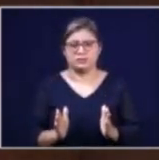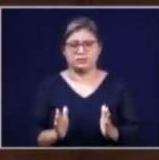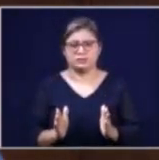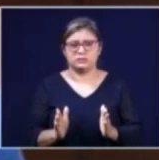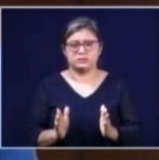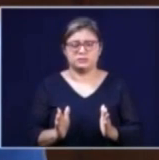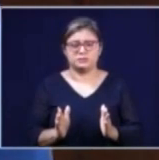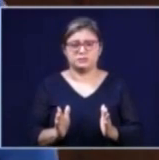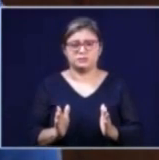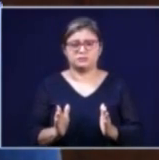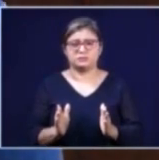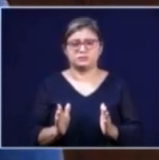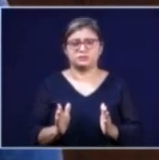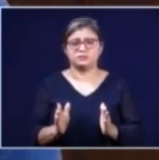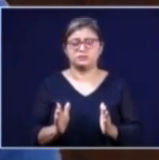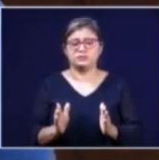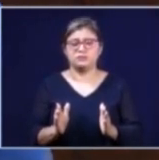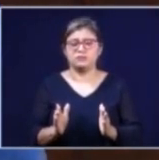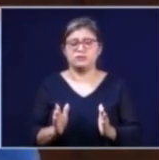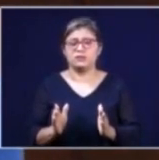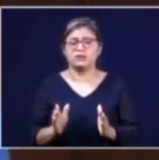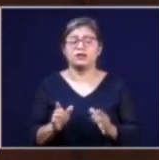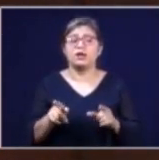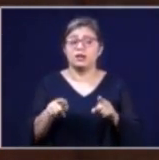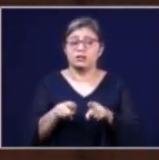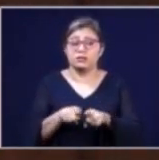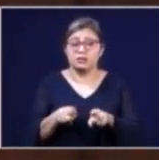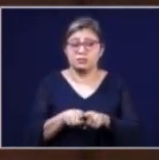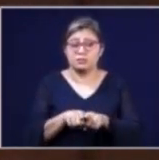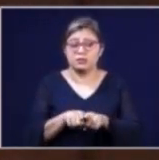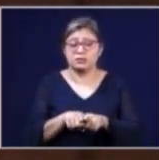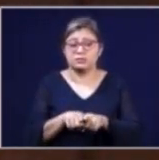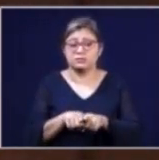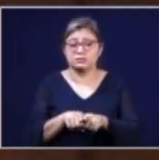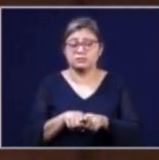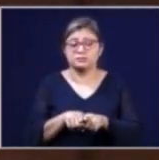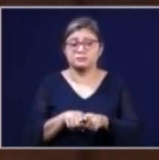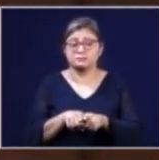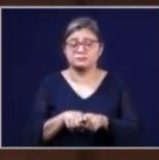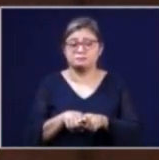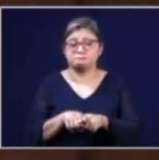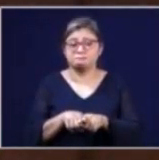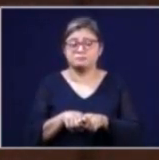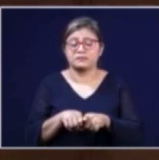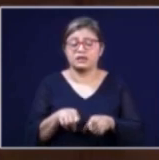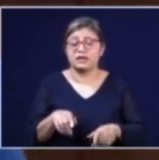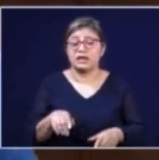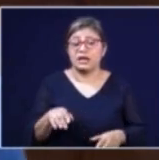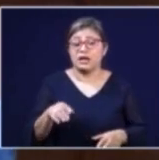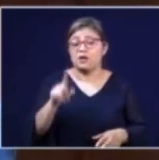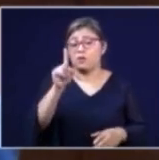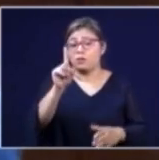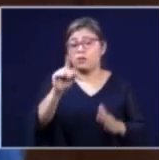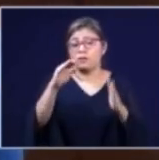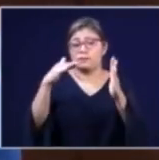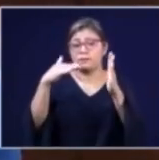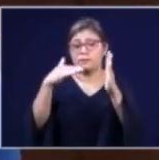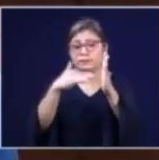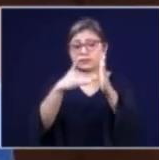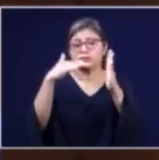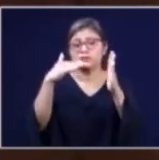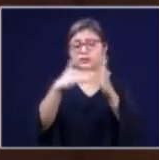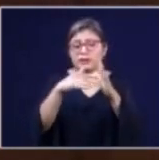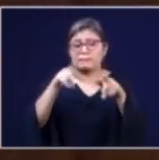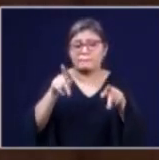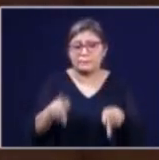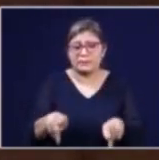una renta mínima de 500 balboas a los cuentas propistas, casi 1 millón de personas que se dedican en este